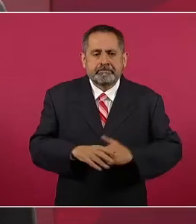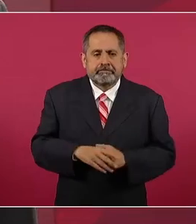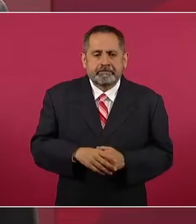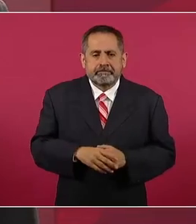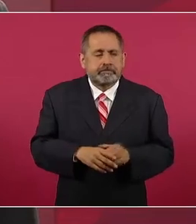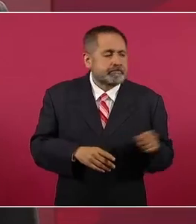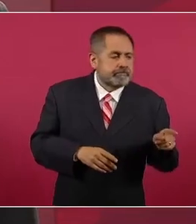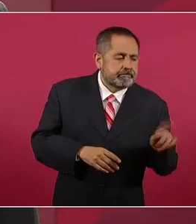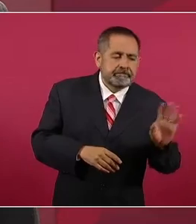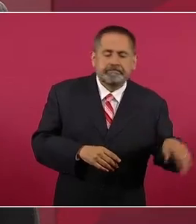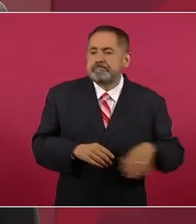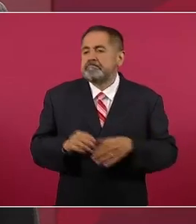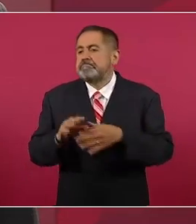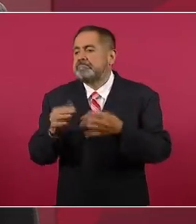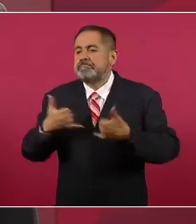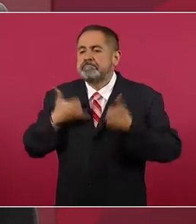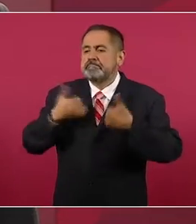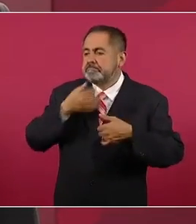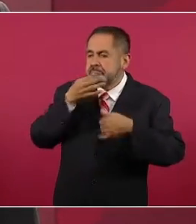ayudar a los jóvenes